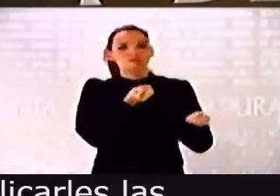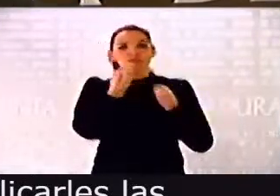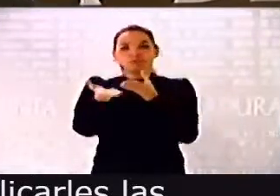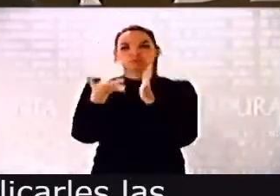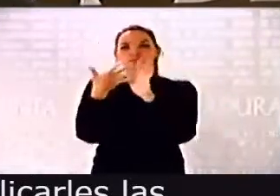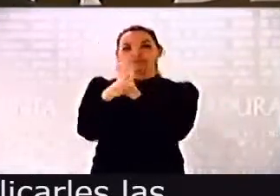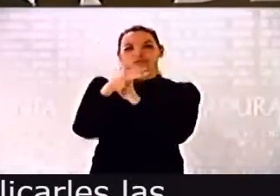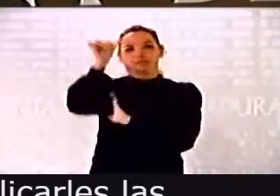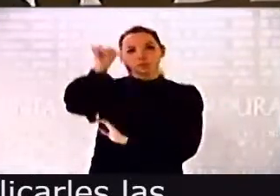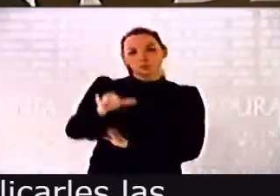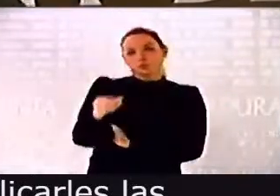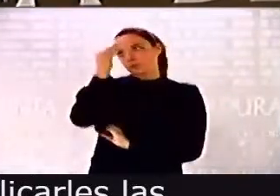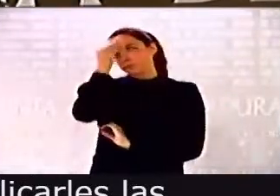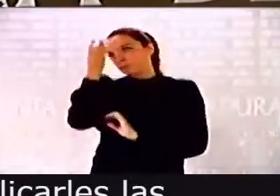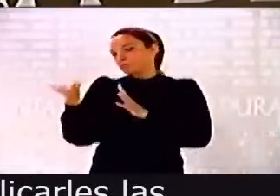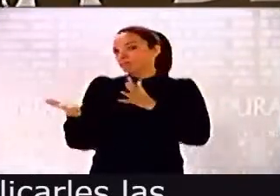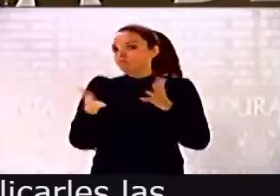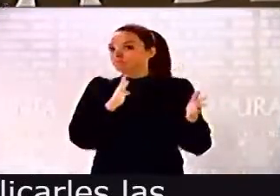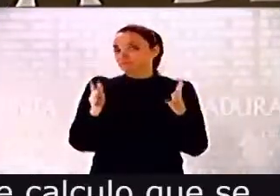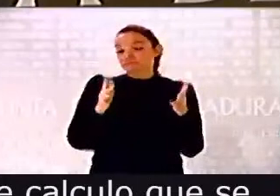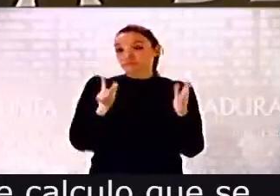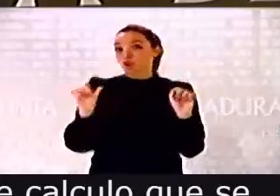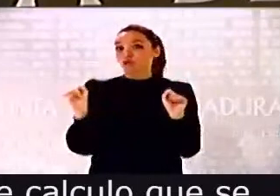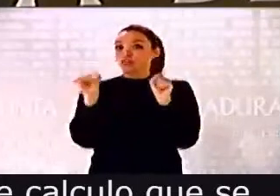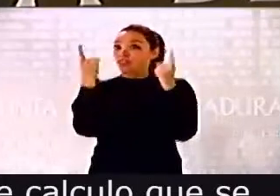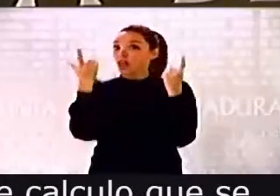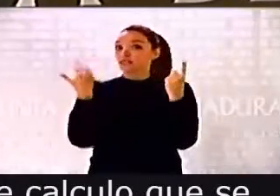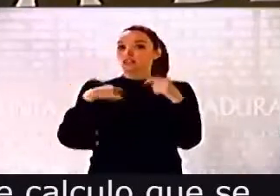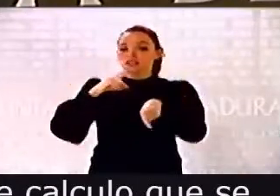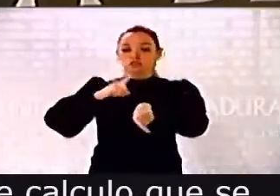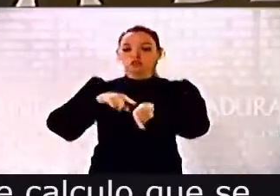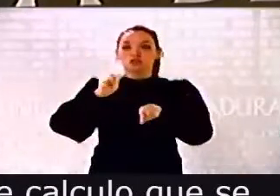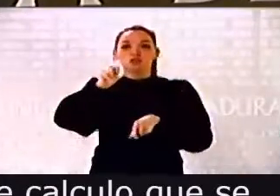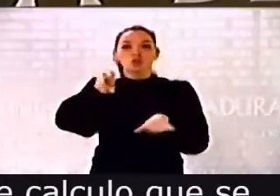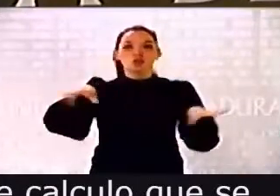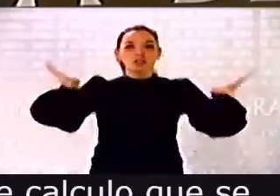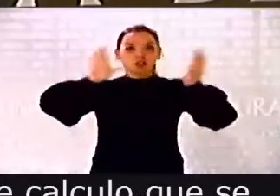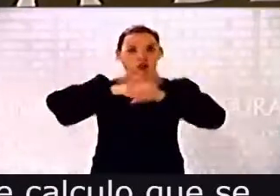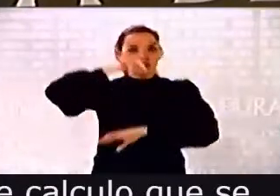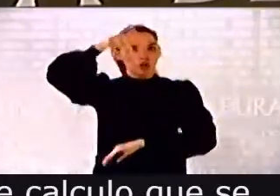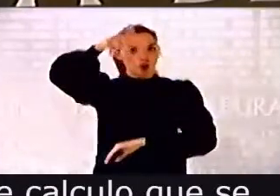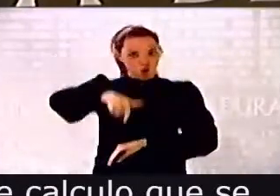que calculo que se pondrán o que entrarán en vigor a las 12 de la noche del día de hoy.